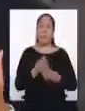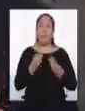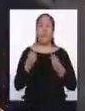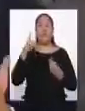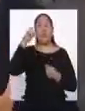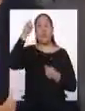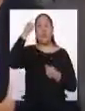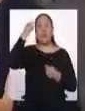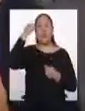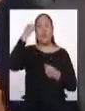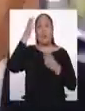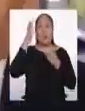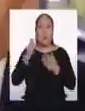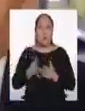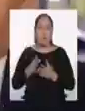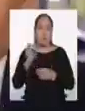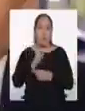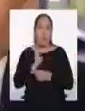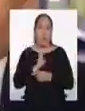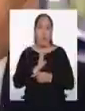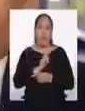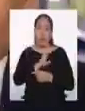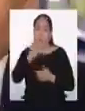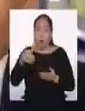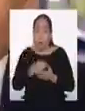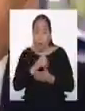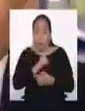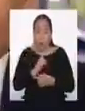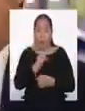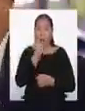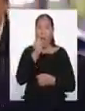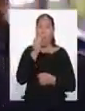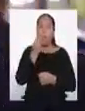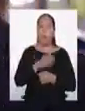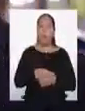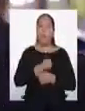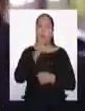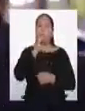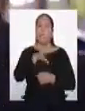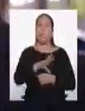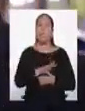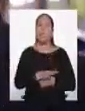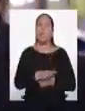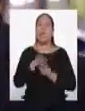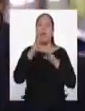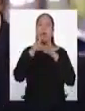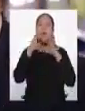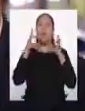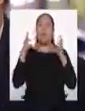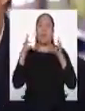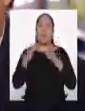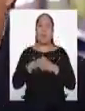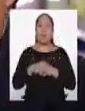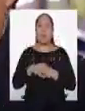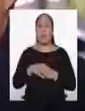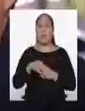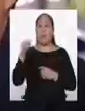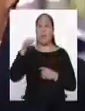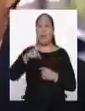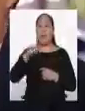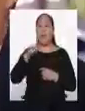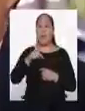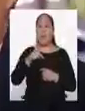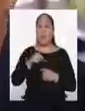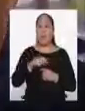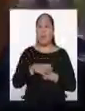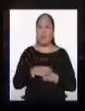políticos ecuatorianos, no todos, empleaban el argumento peruano de la frontera como una manera de